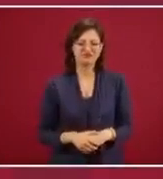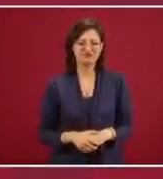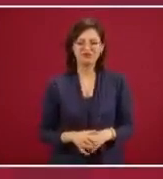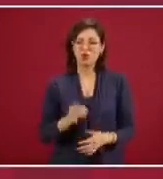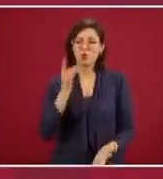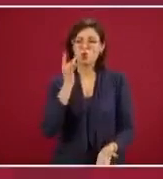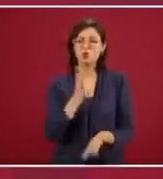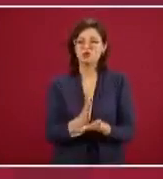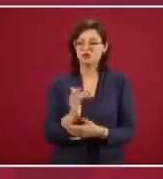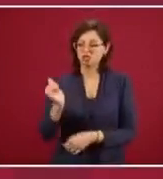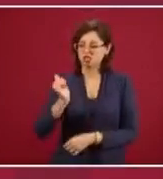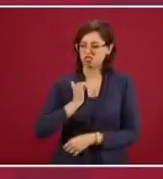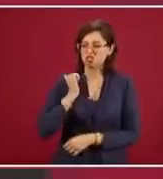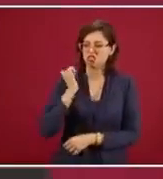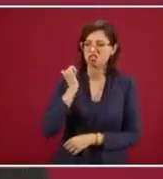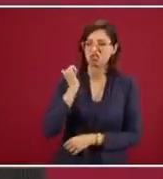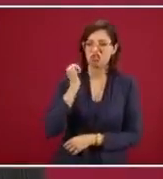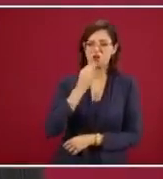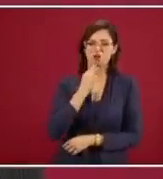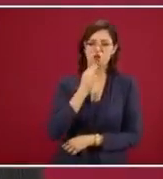era usar